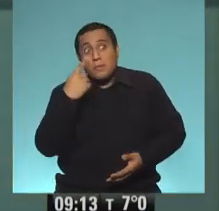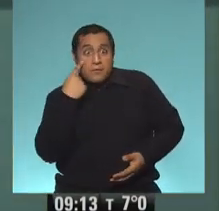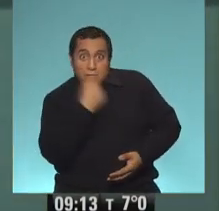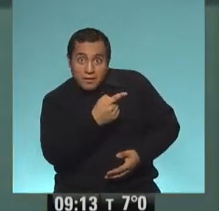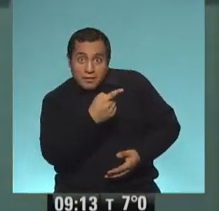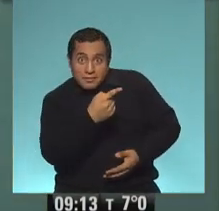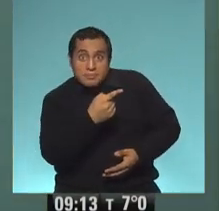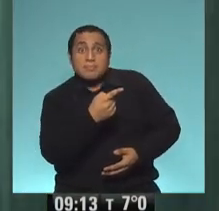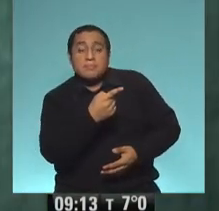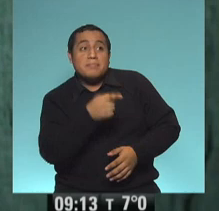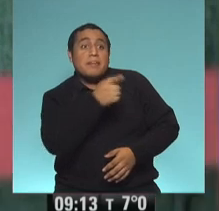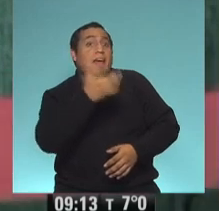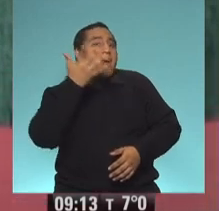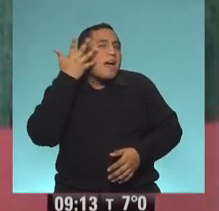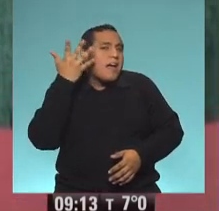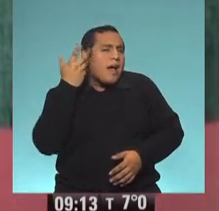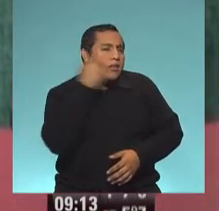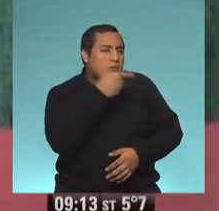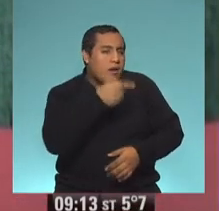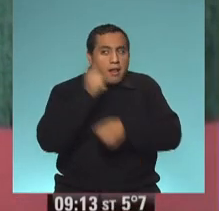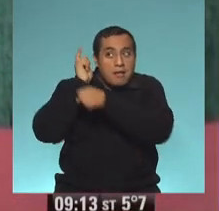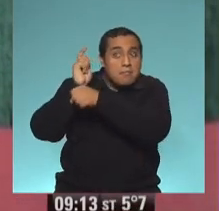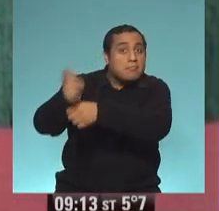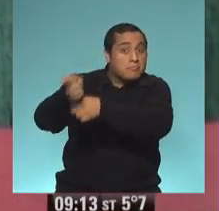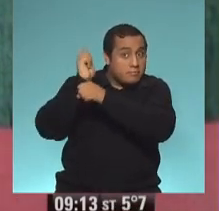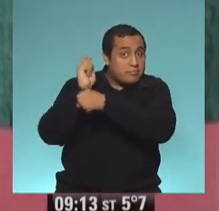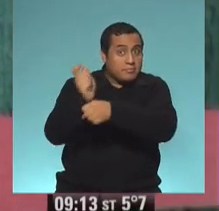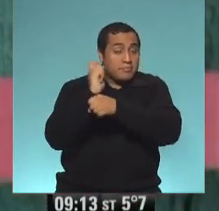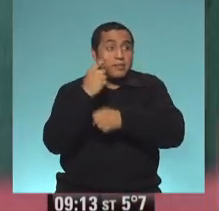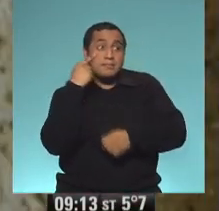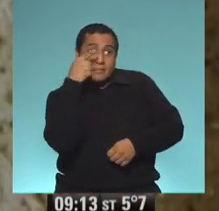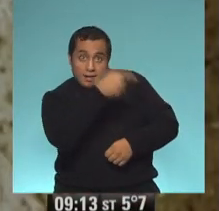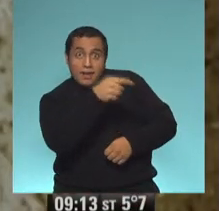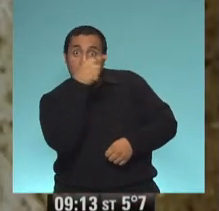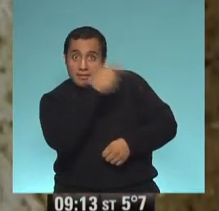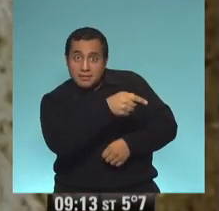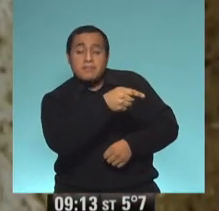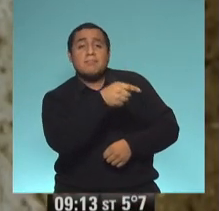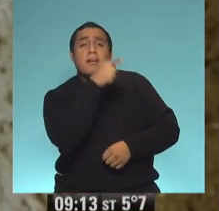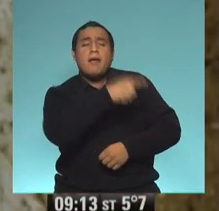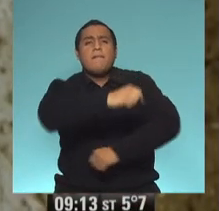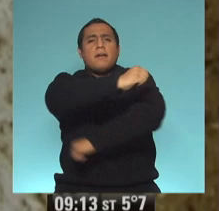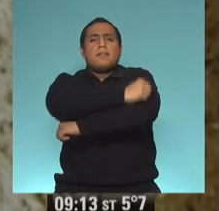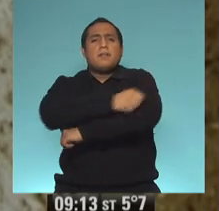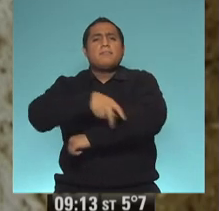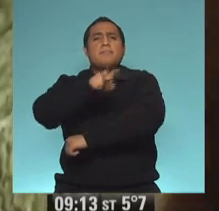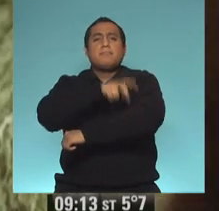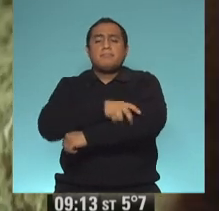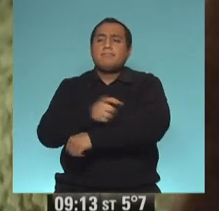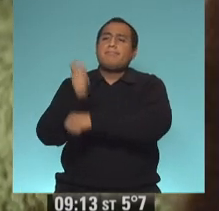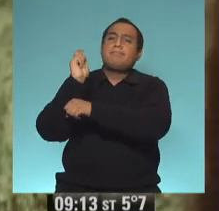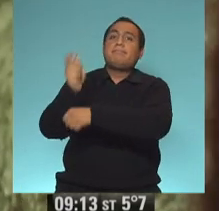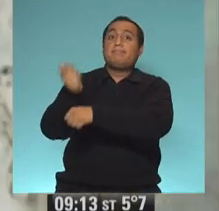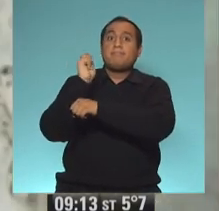ves? Al gato que pesa, allí, allí, sentado en su ventaní.